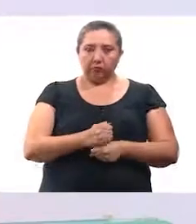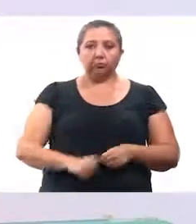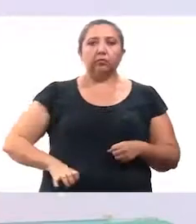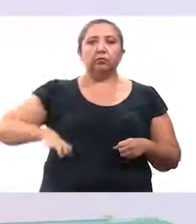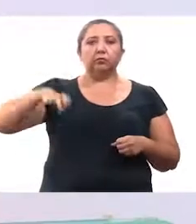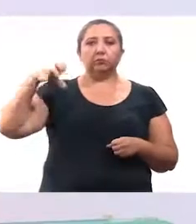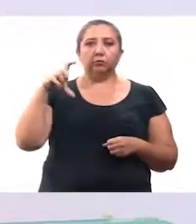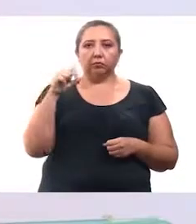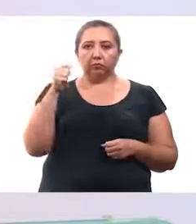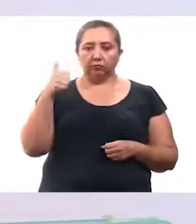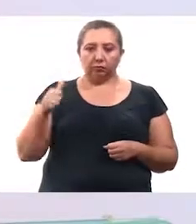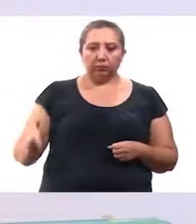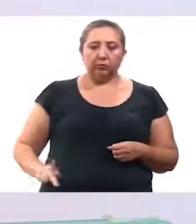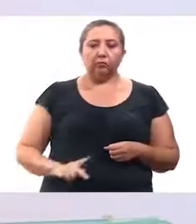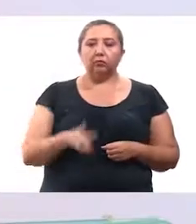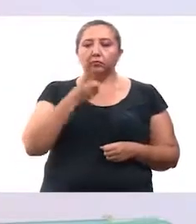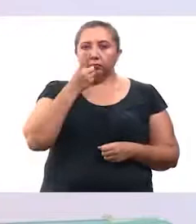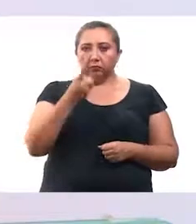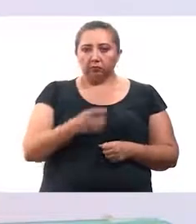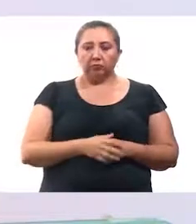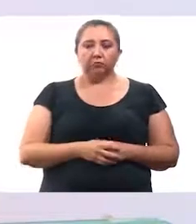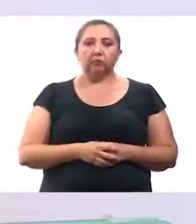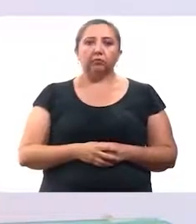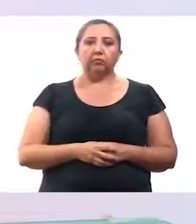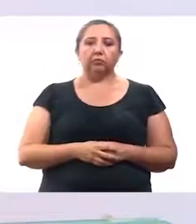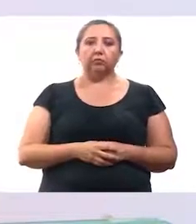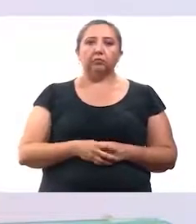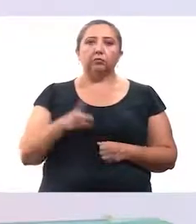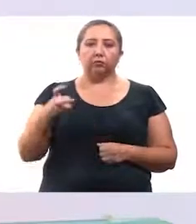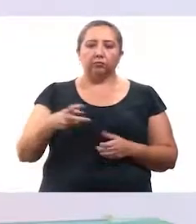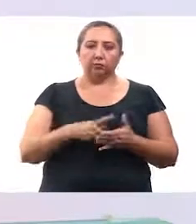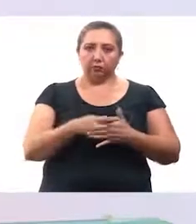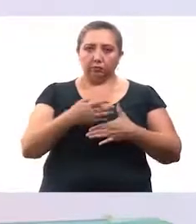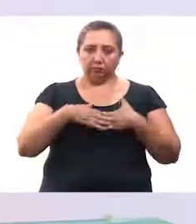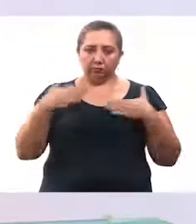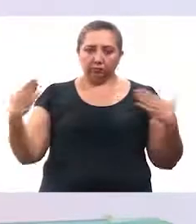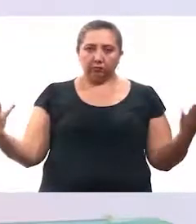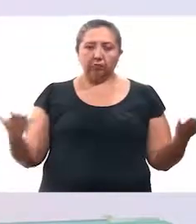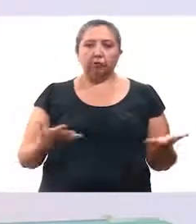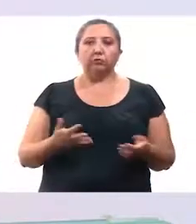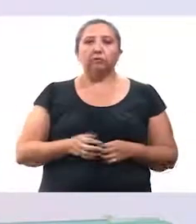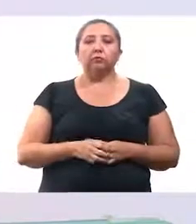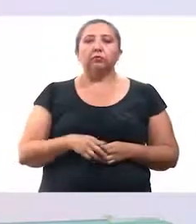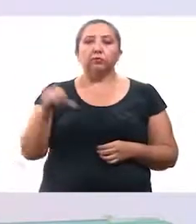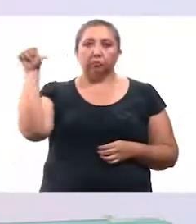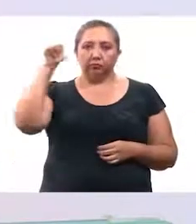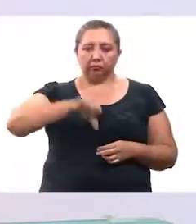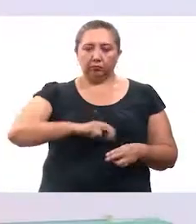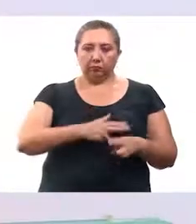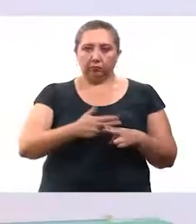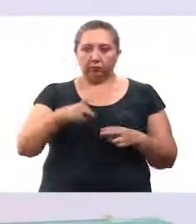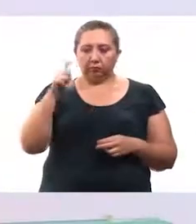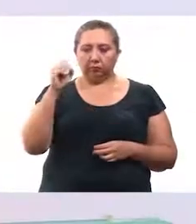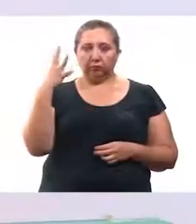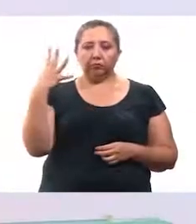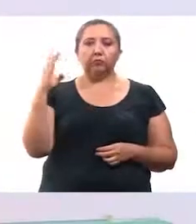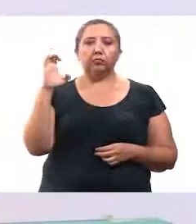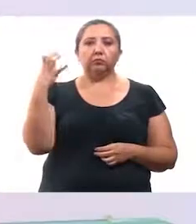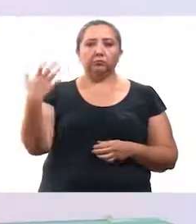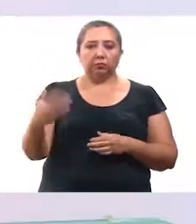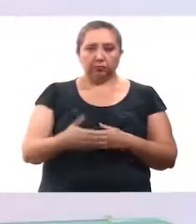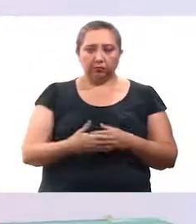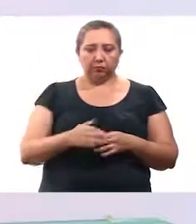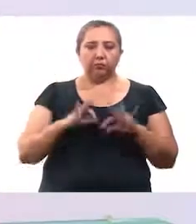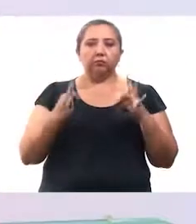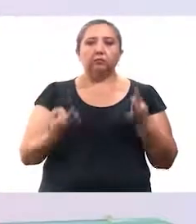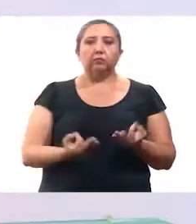edad en 26 municipios del interior del estado. Este proceso se llevará a partir de hoy y hasta el 24 de enero de la